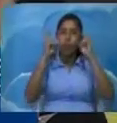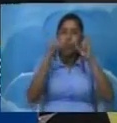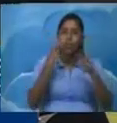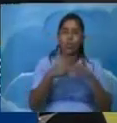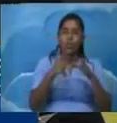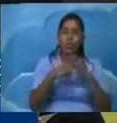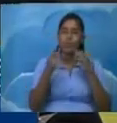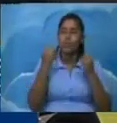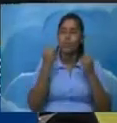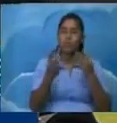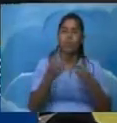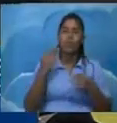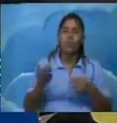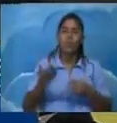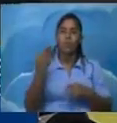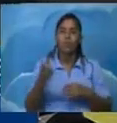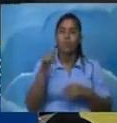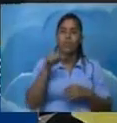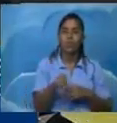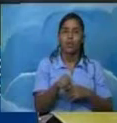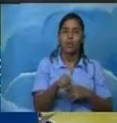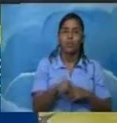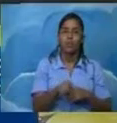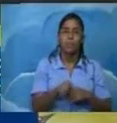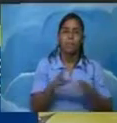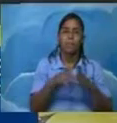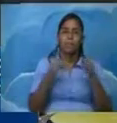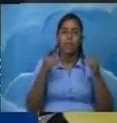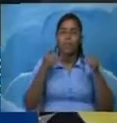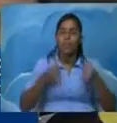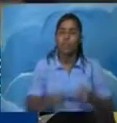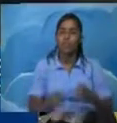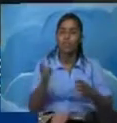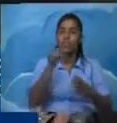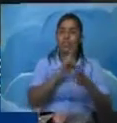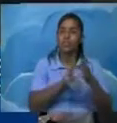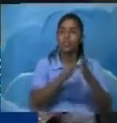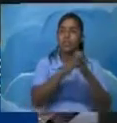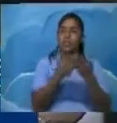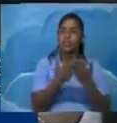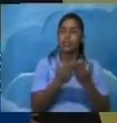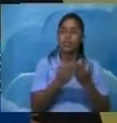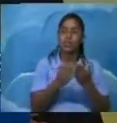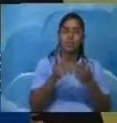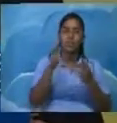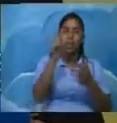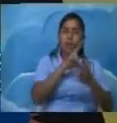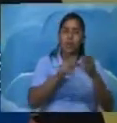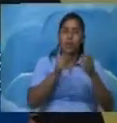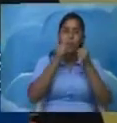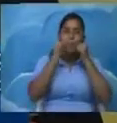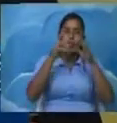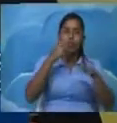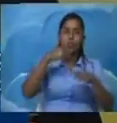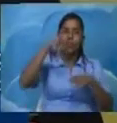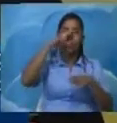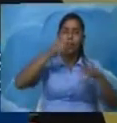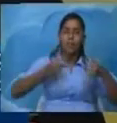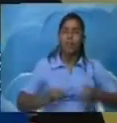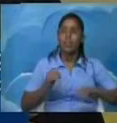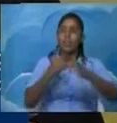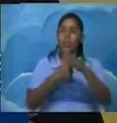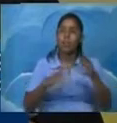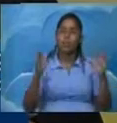muy interesantes en este tema de hoy. Mayer Banks nos da lectura a la palabra de Dios. Y leemos con la bendición del Padre, del Hijo y